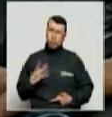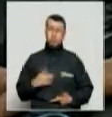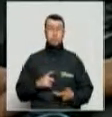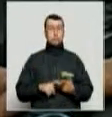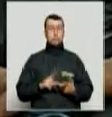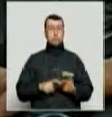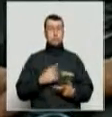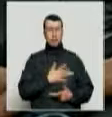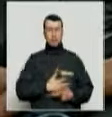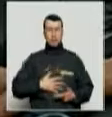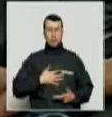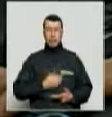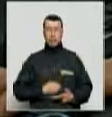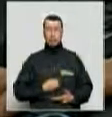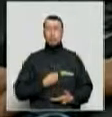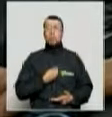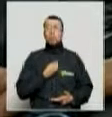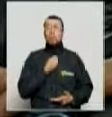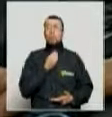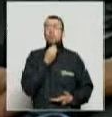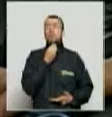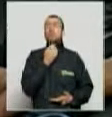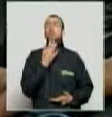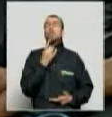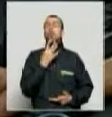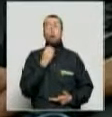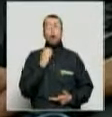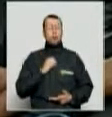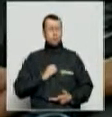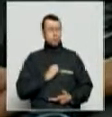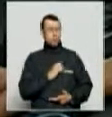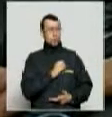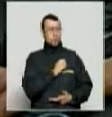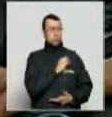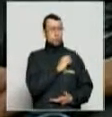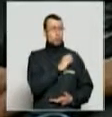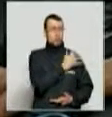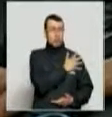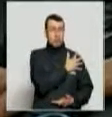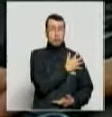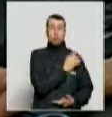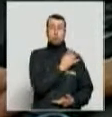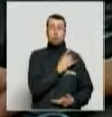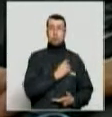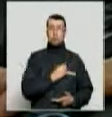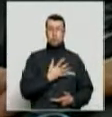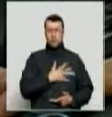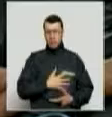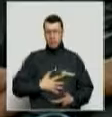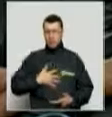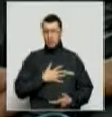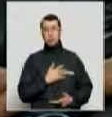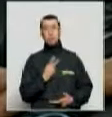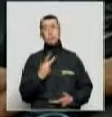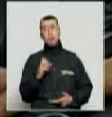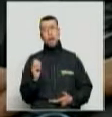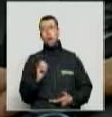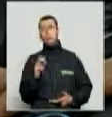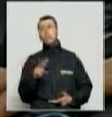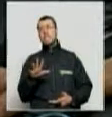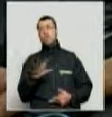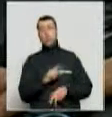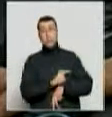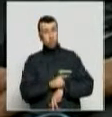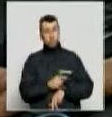se vaya hacia el mentón o hacia el brazo o el hombro izquierdo, dolor en el pecho que persista por más de 20-25 minutos, dolor